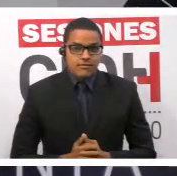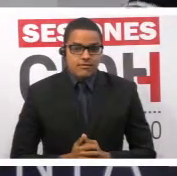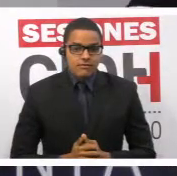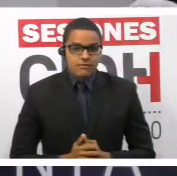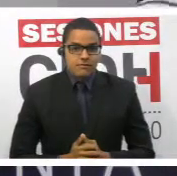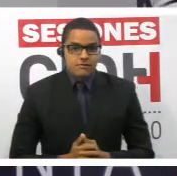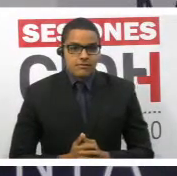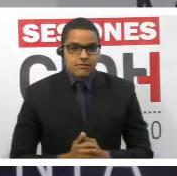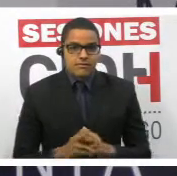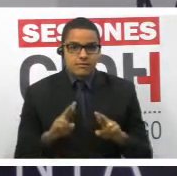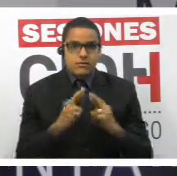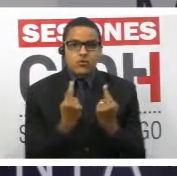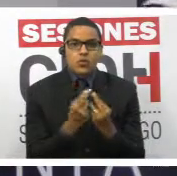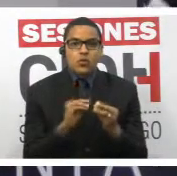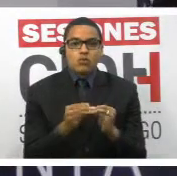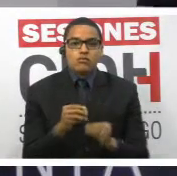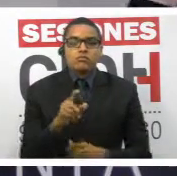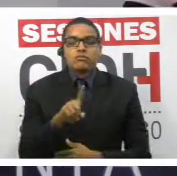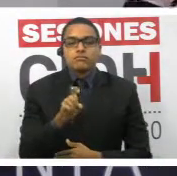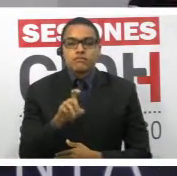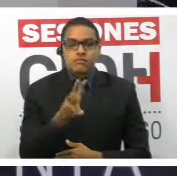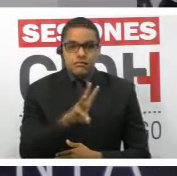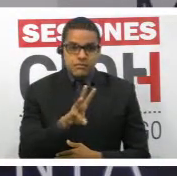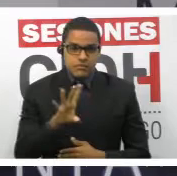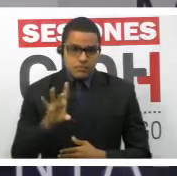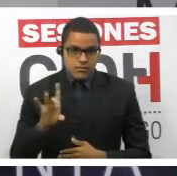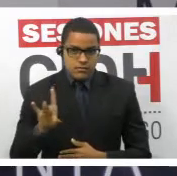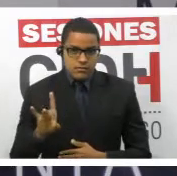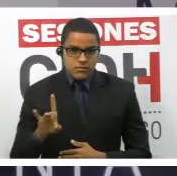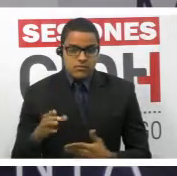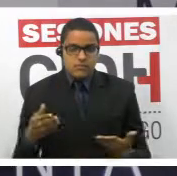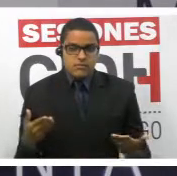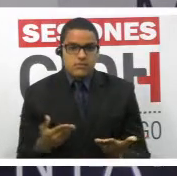de ningún modo